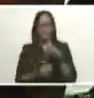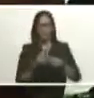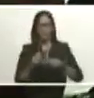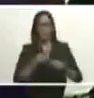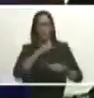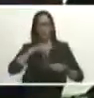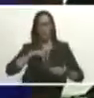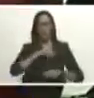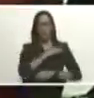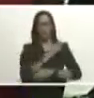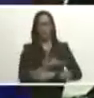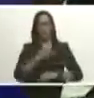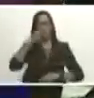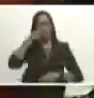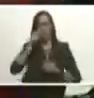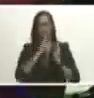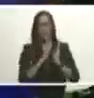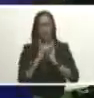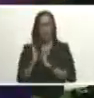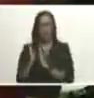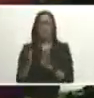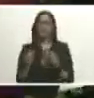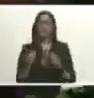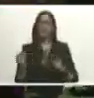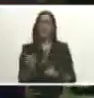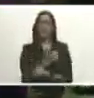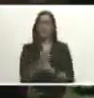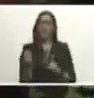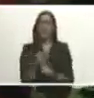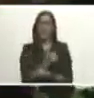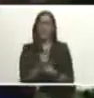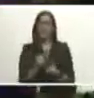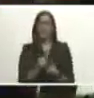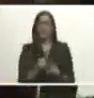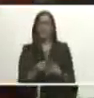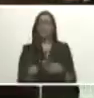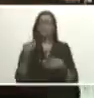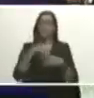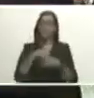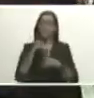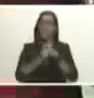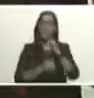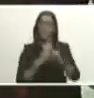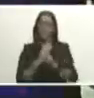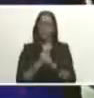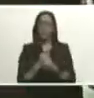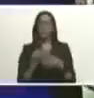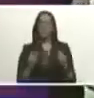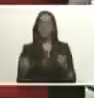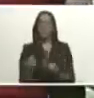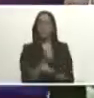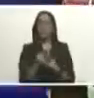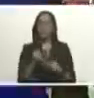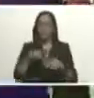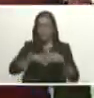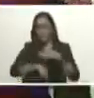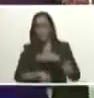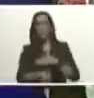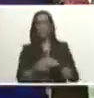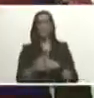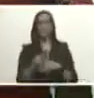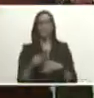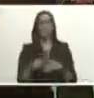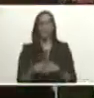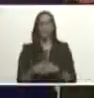de seguridad, de orden. Tanta violencia se trajo del exterior, tanta violencia se infiltró en